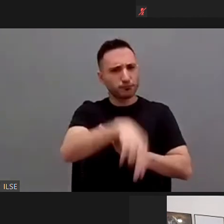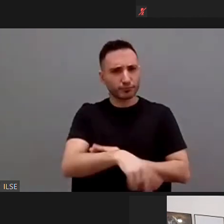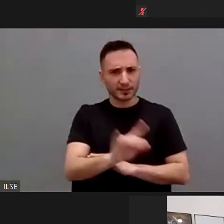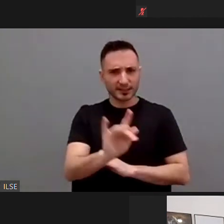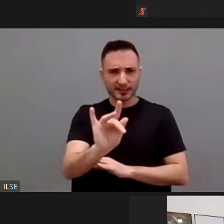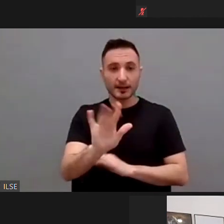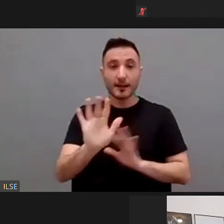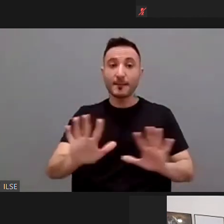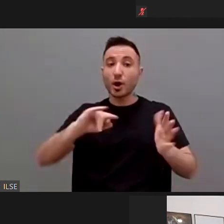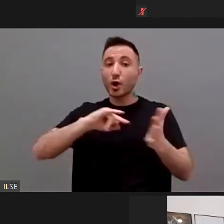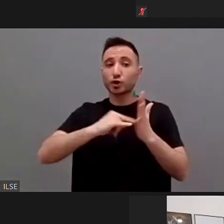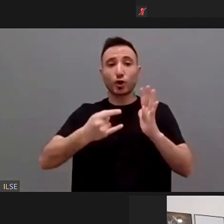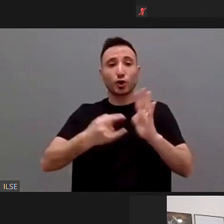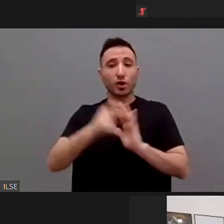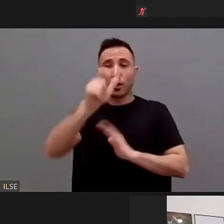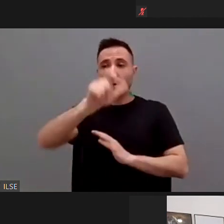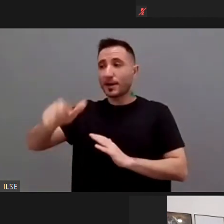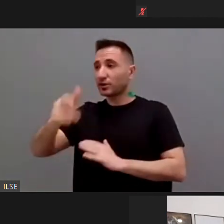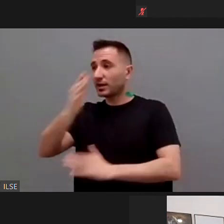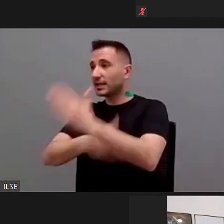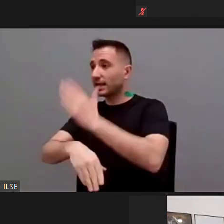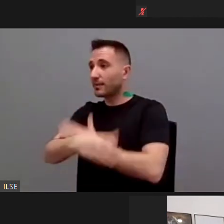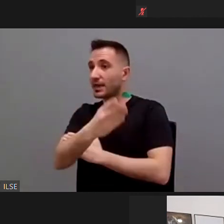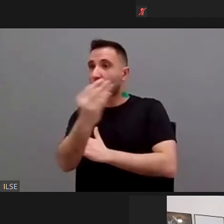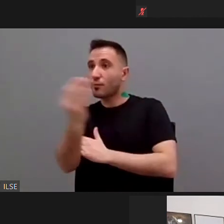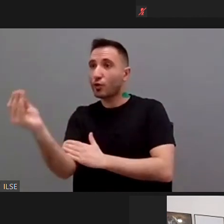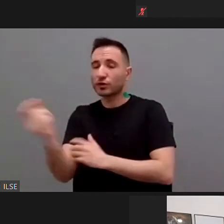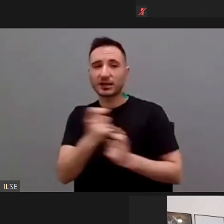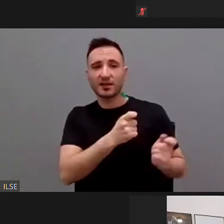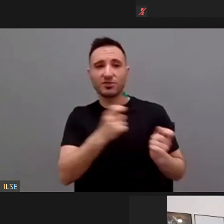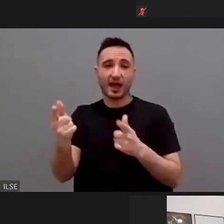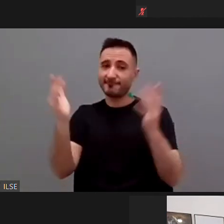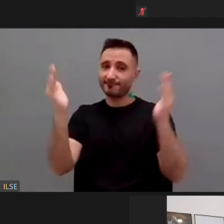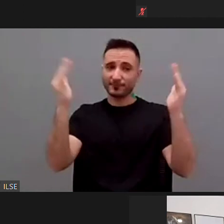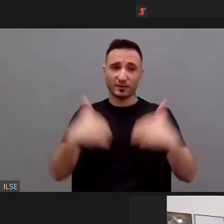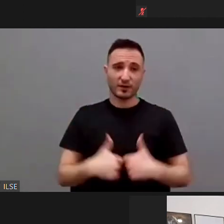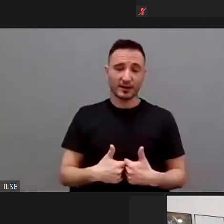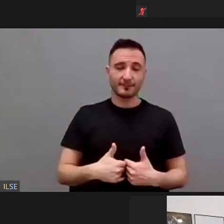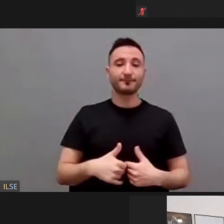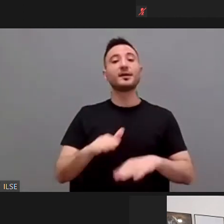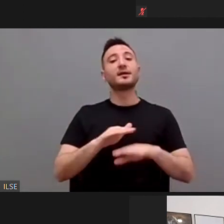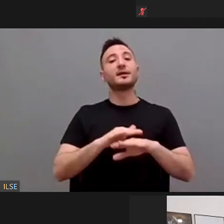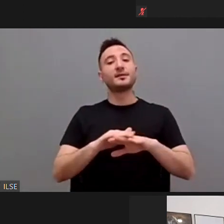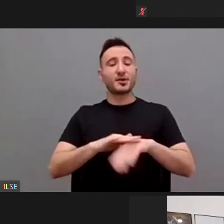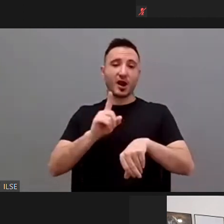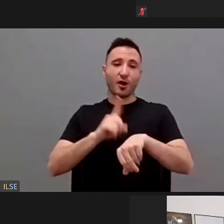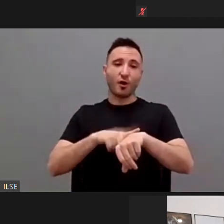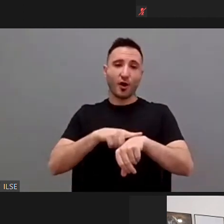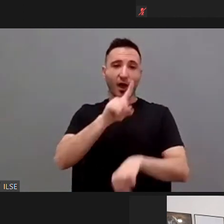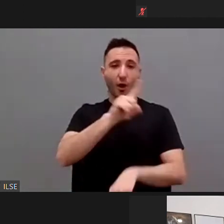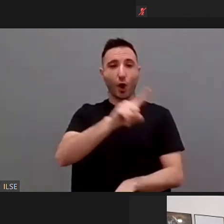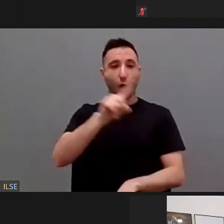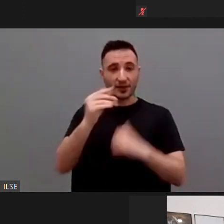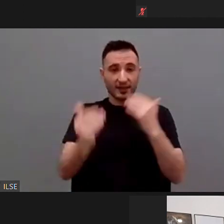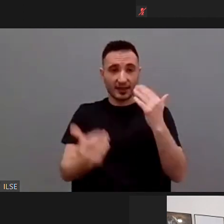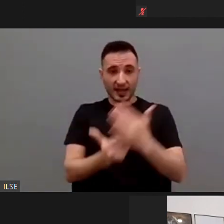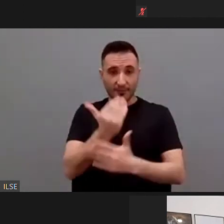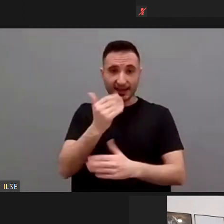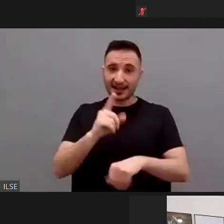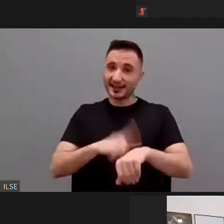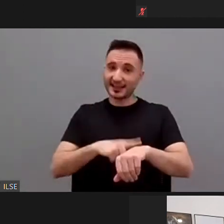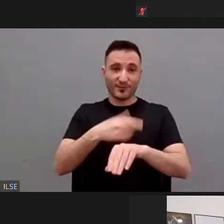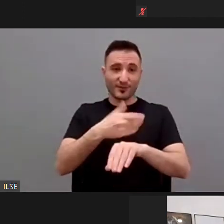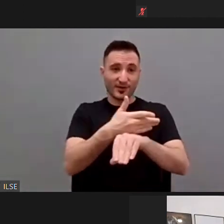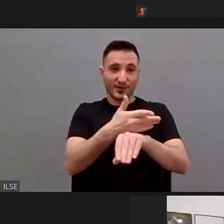no da solución a muchas personas. Bueno, son las 11 de la mañana. Os decía que se nos iba a ir la hora